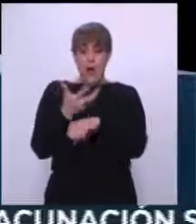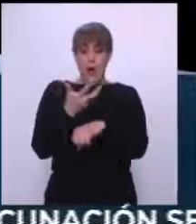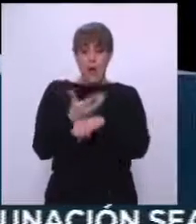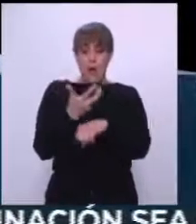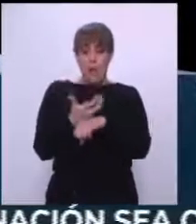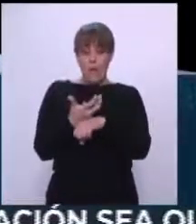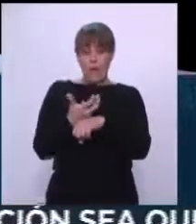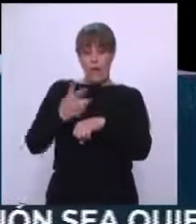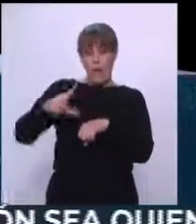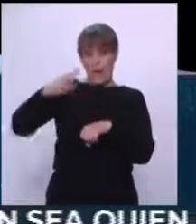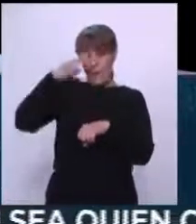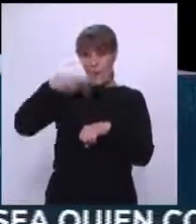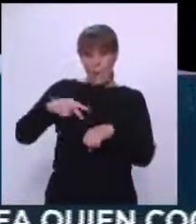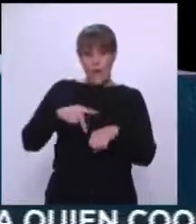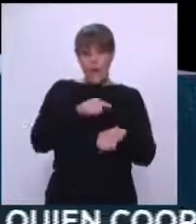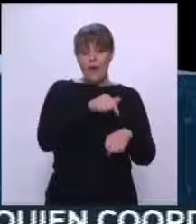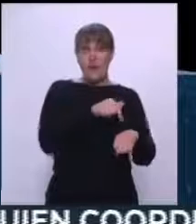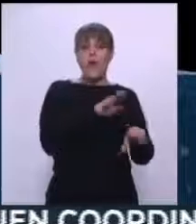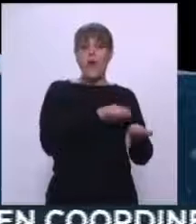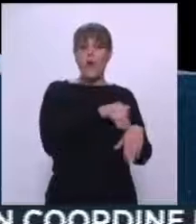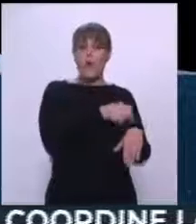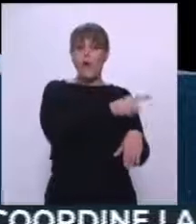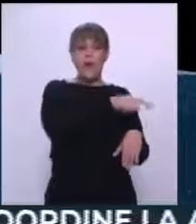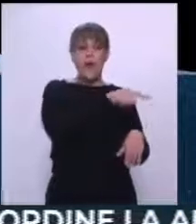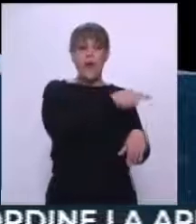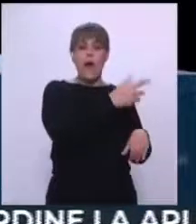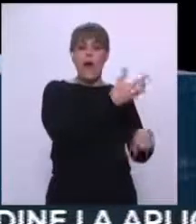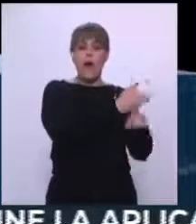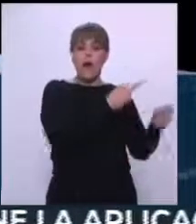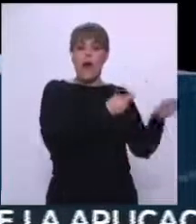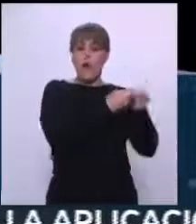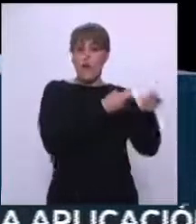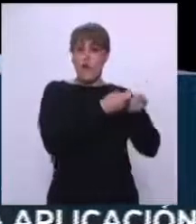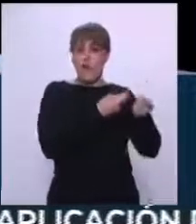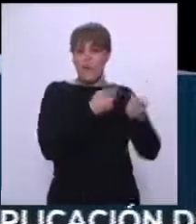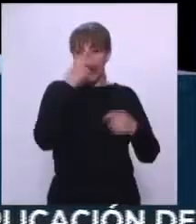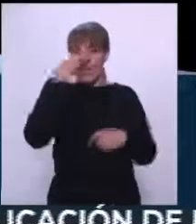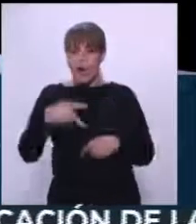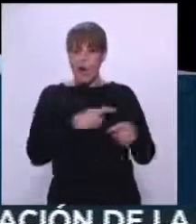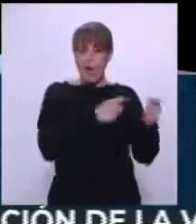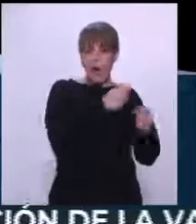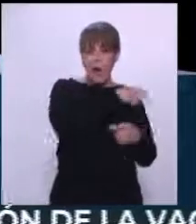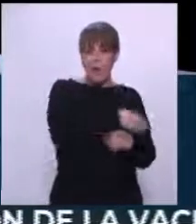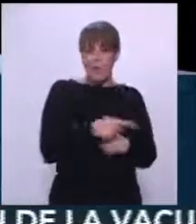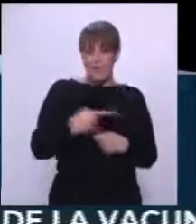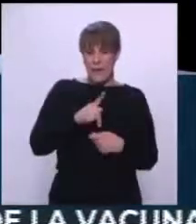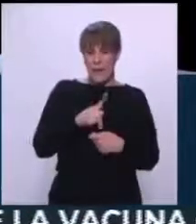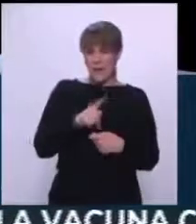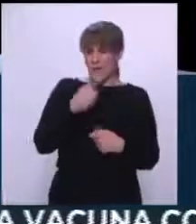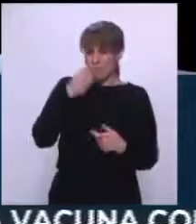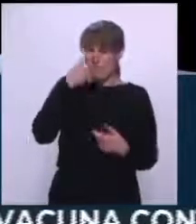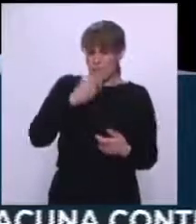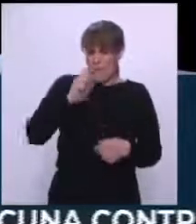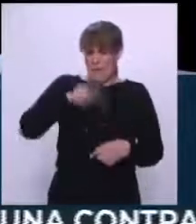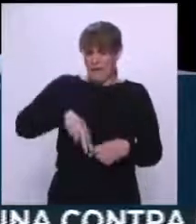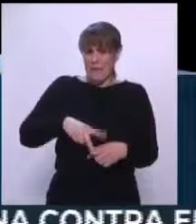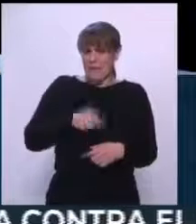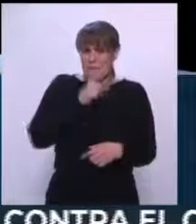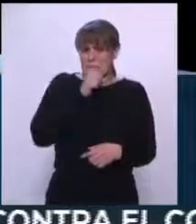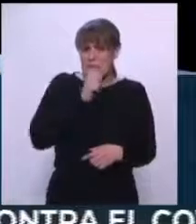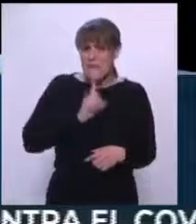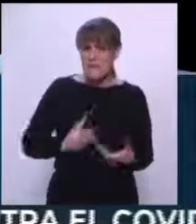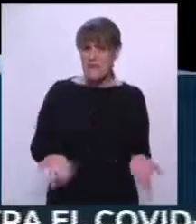que lo comentamos en otra ocasión, siempre esto me pareció poco claro, me pareció poco creíble, porque de cuando acá